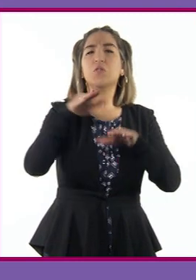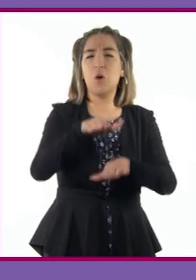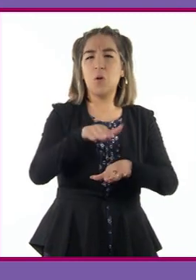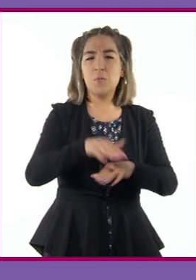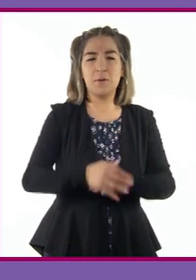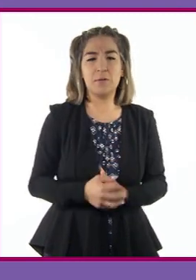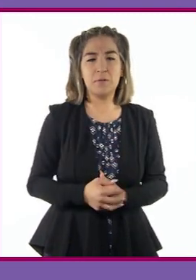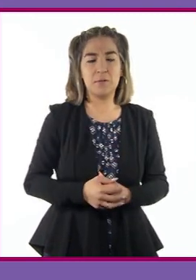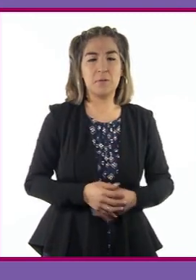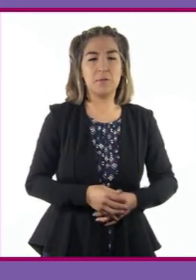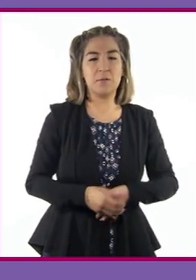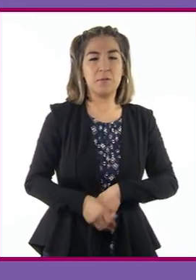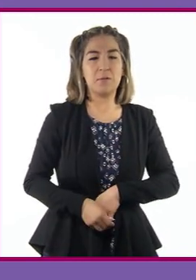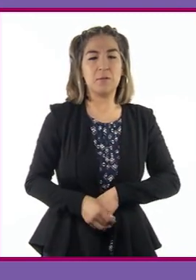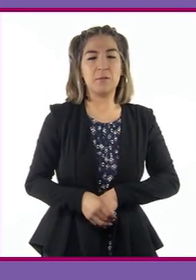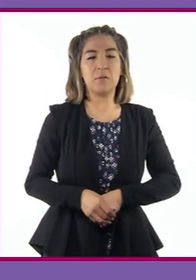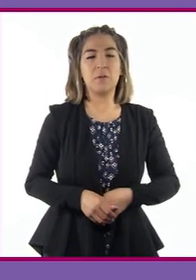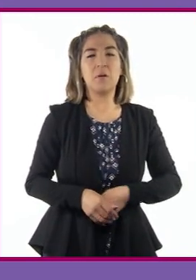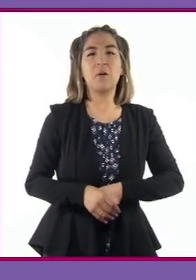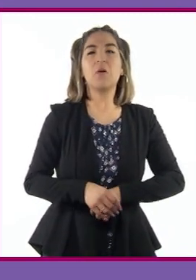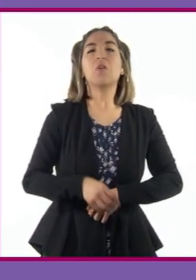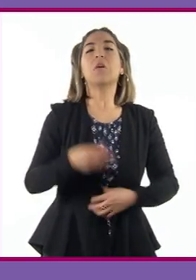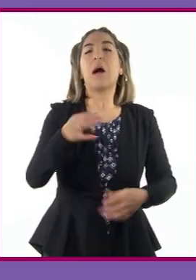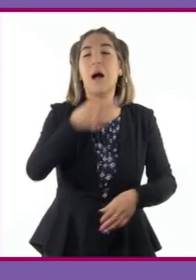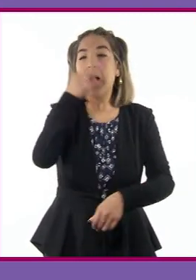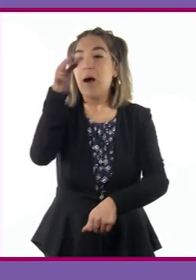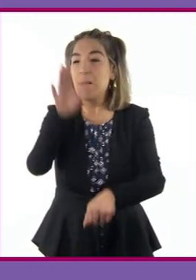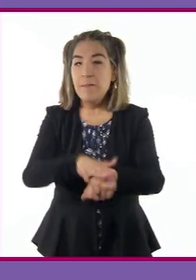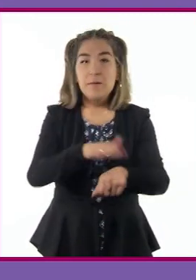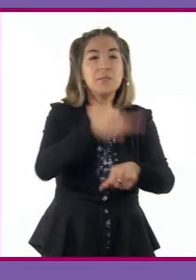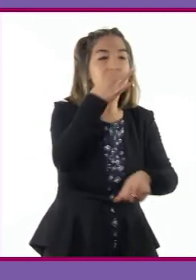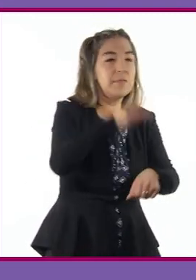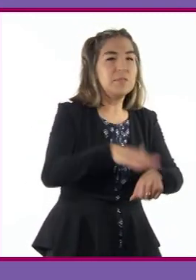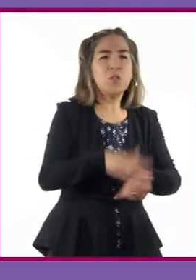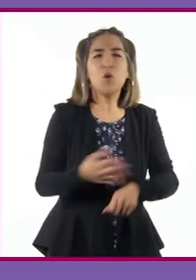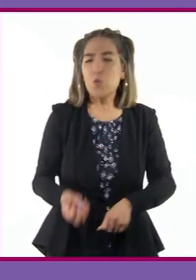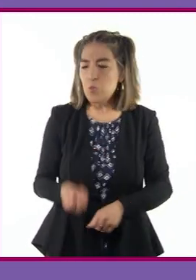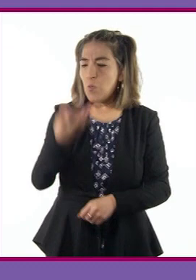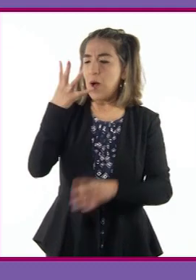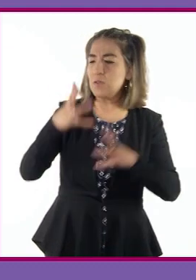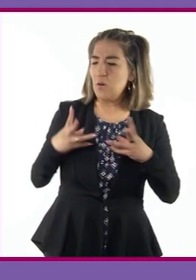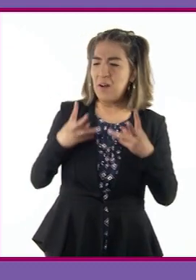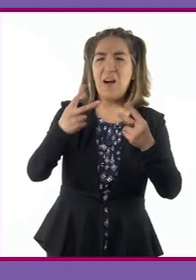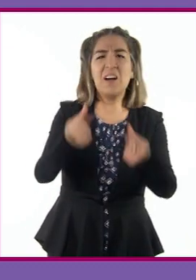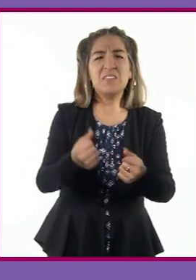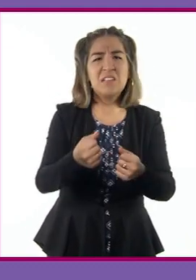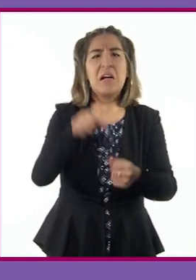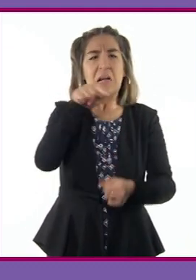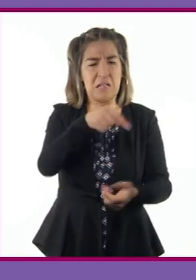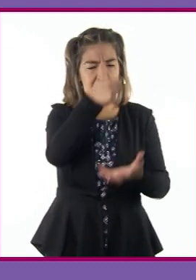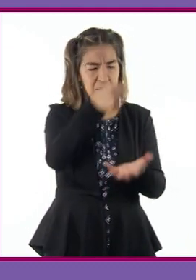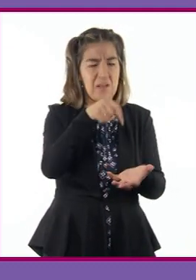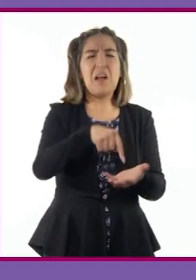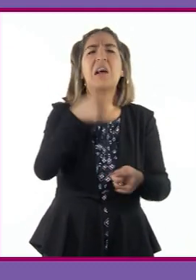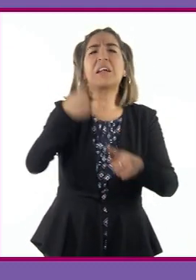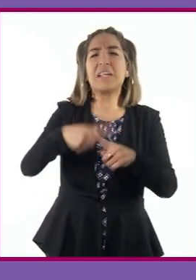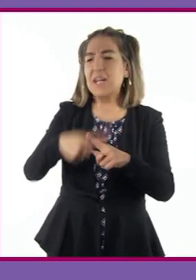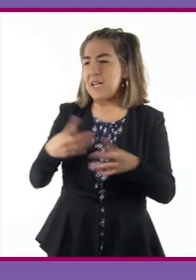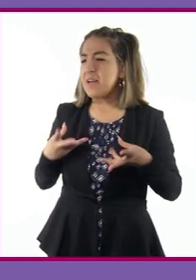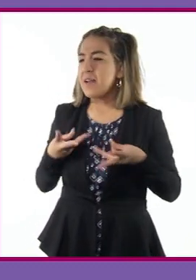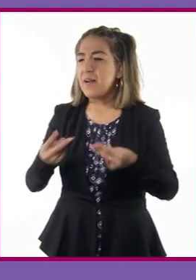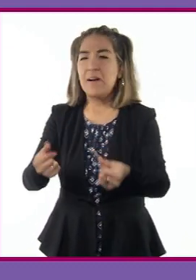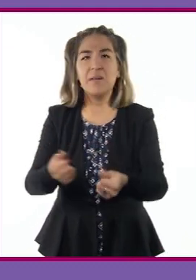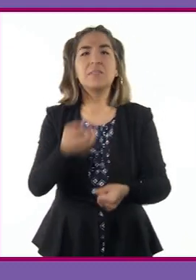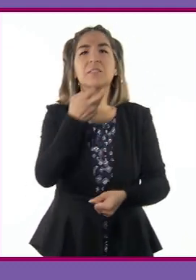gasta, qué gasta, cuánto gasta y en qué lo gasta. Y sobre todo, qué